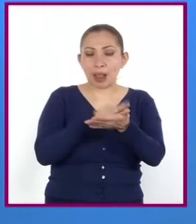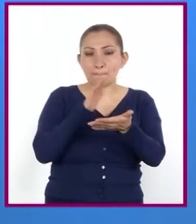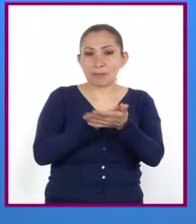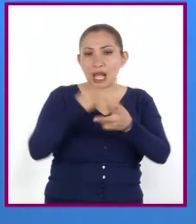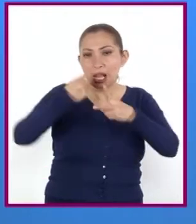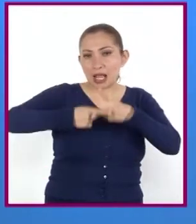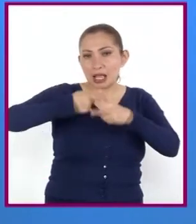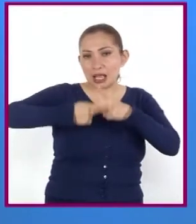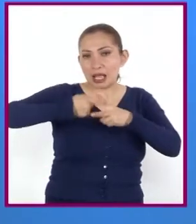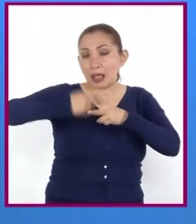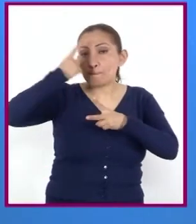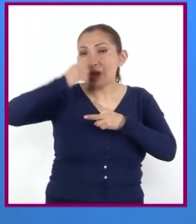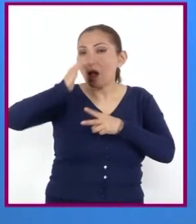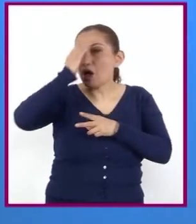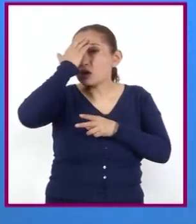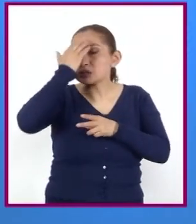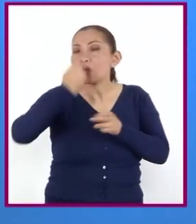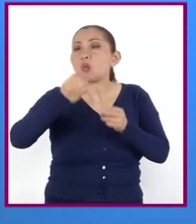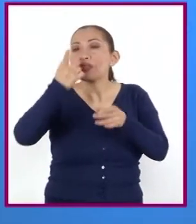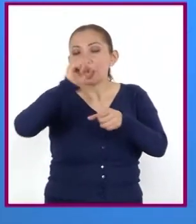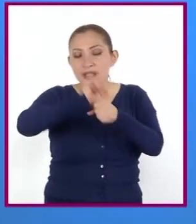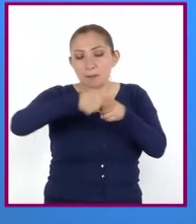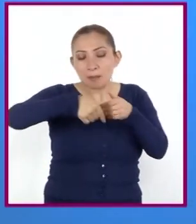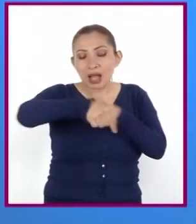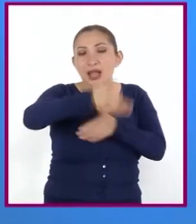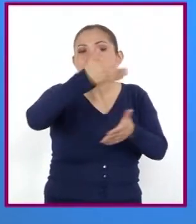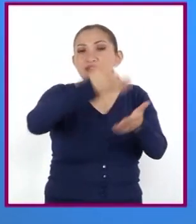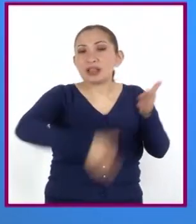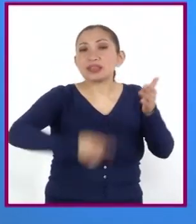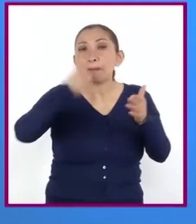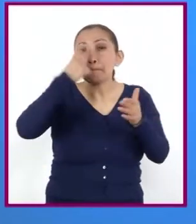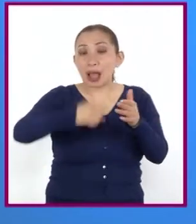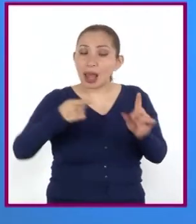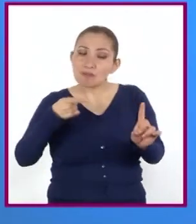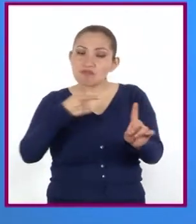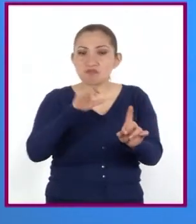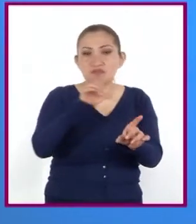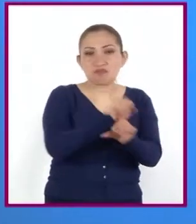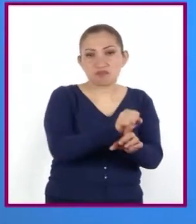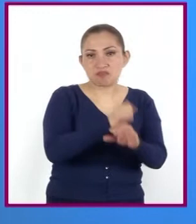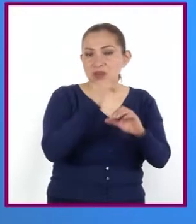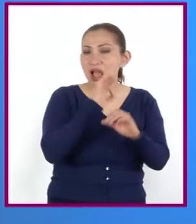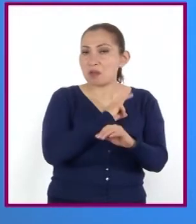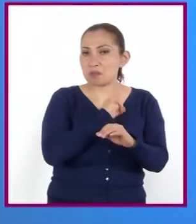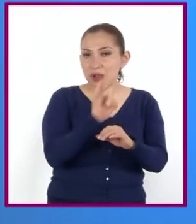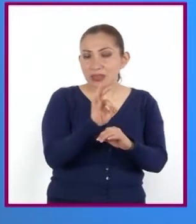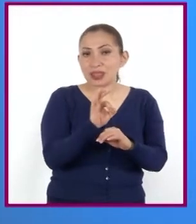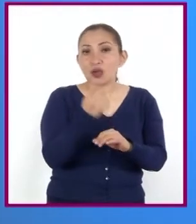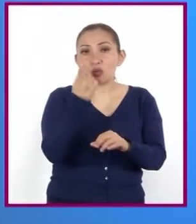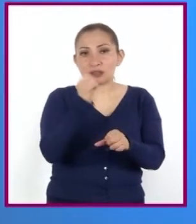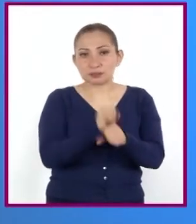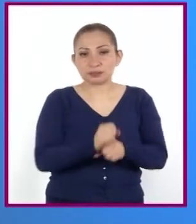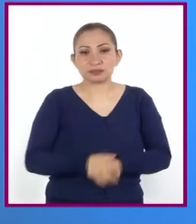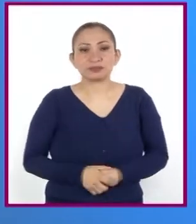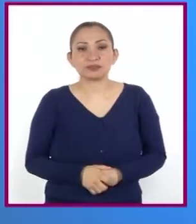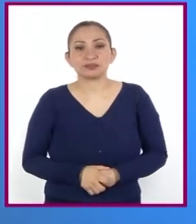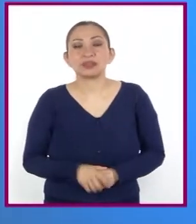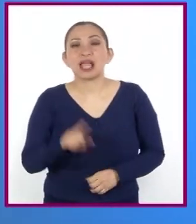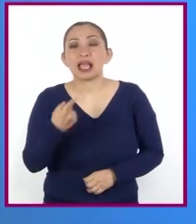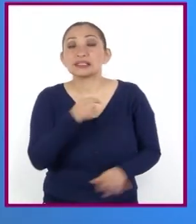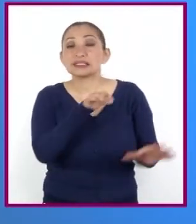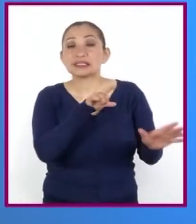cálculo para conocer el número de semanas que le tomará llegar a su máximo de ahorro posible por semana, que